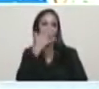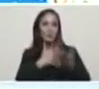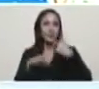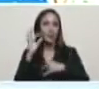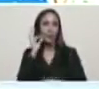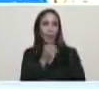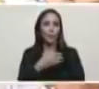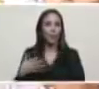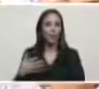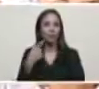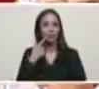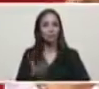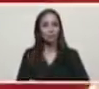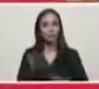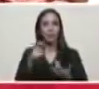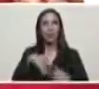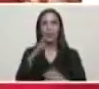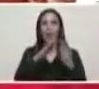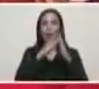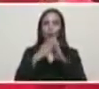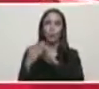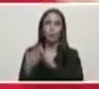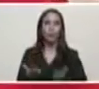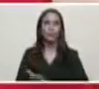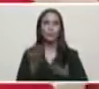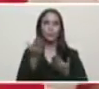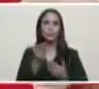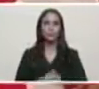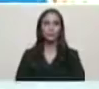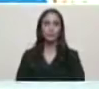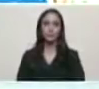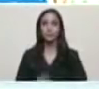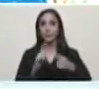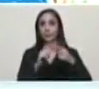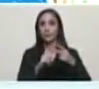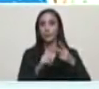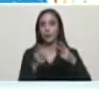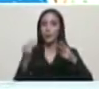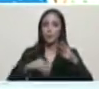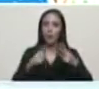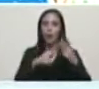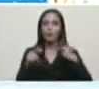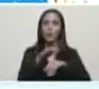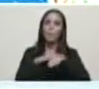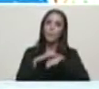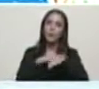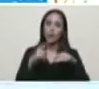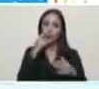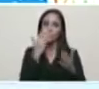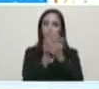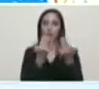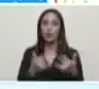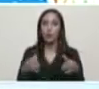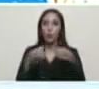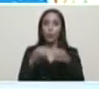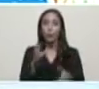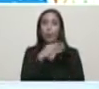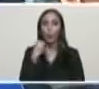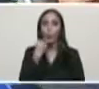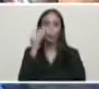Congreso de las comunas verdad está el ministro mervin Maldonado que está al frente del Congreso de la